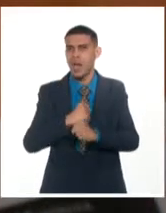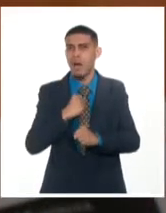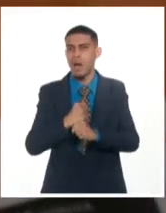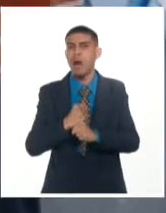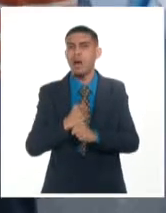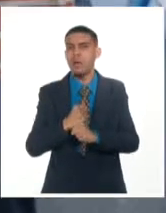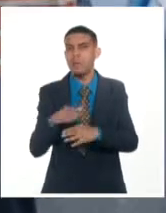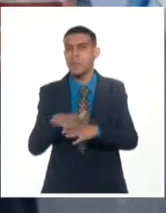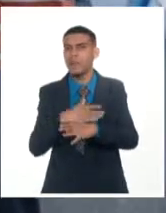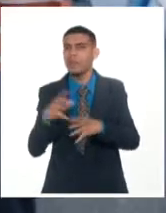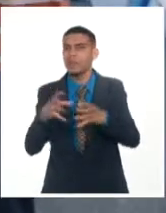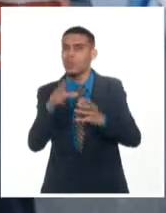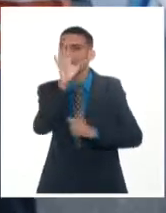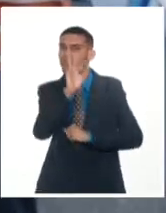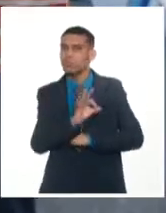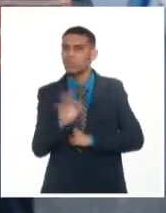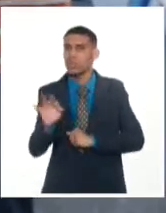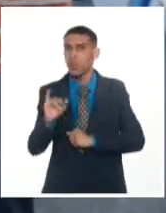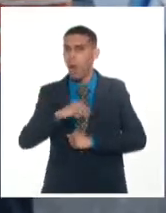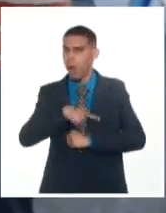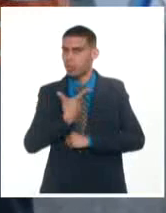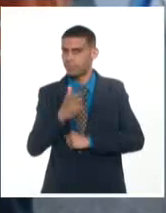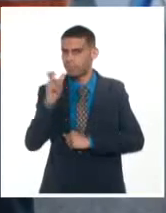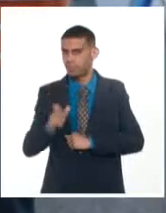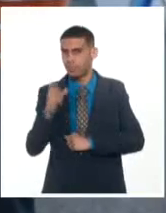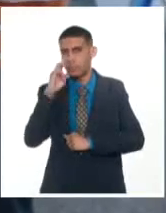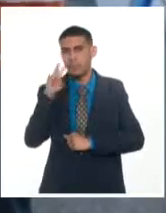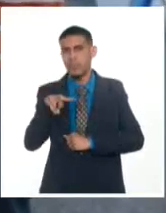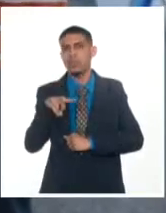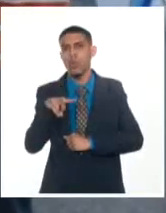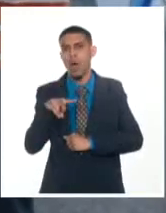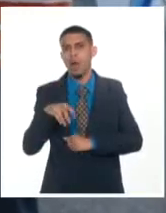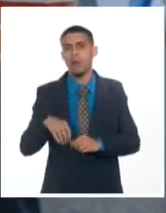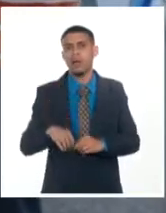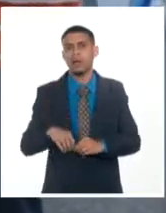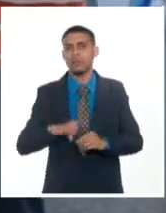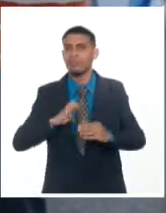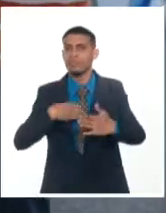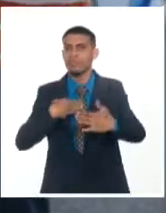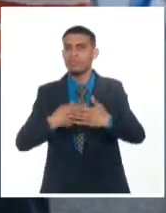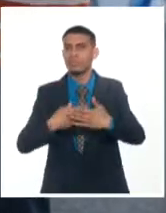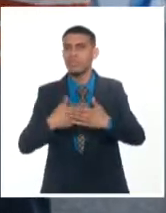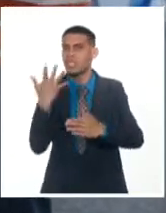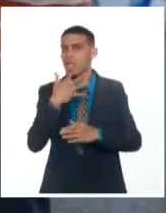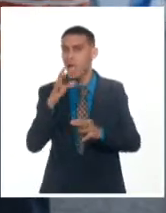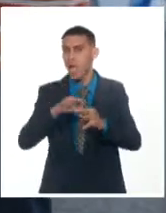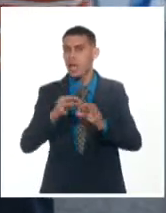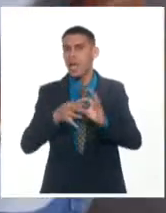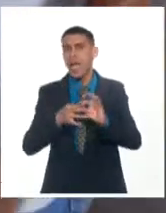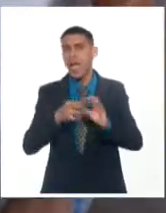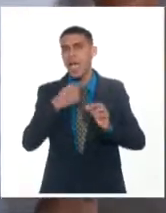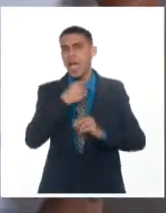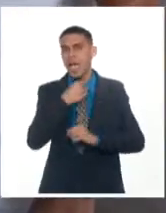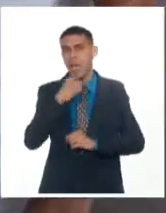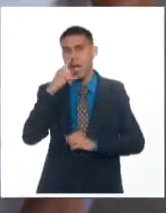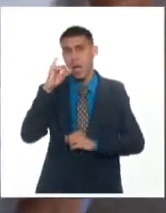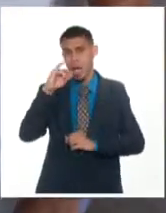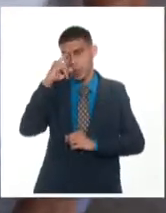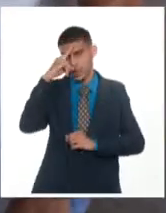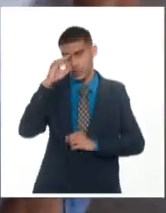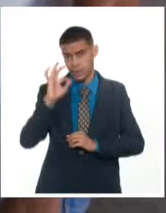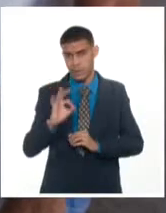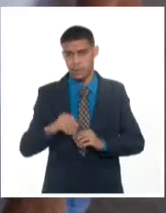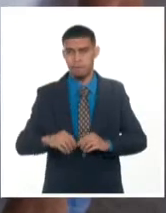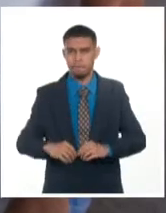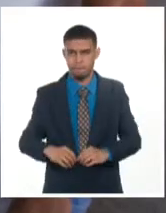grupos diseñadores y artistas visuales cubanos, representados por la empresa Génesis Galerías de Arte. Elena Godínez